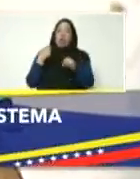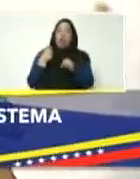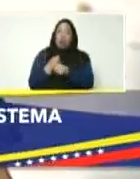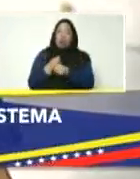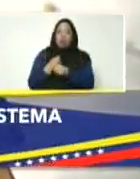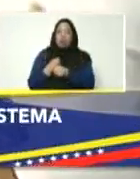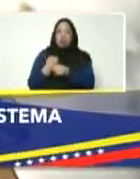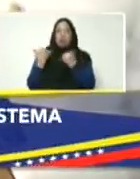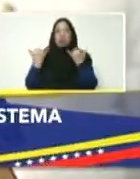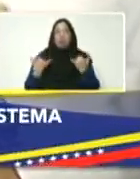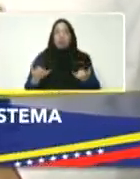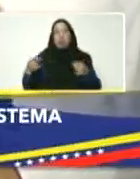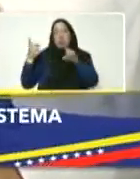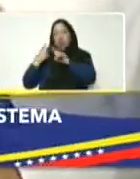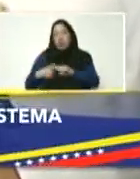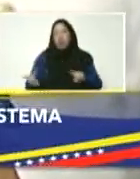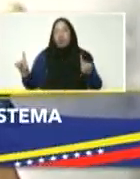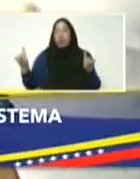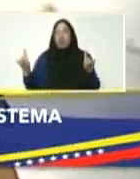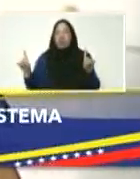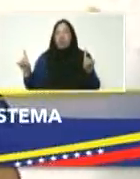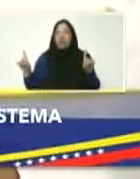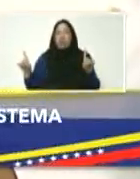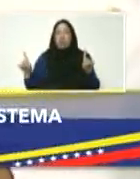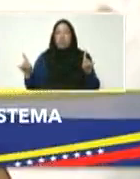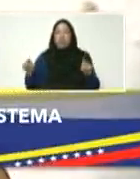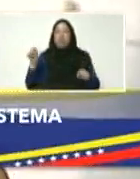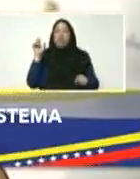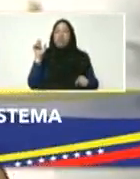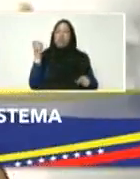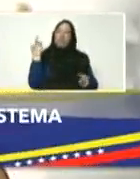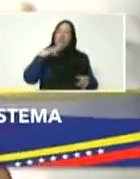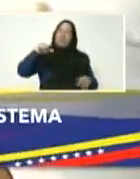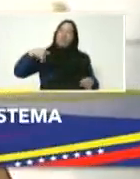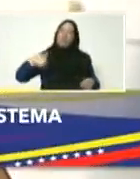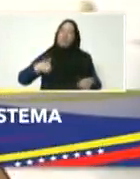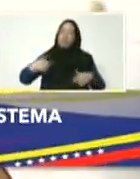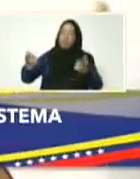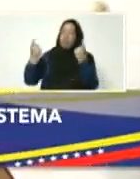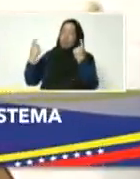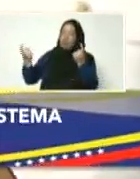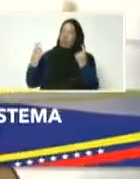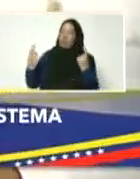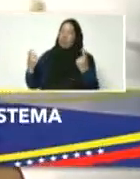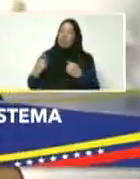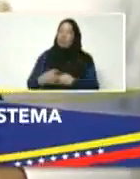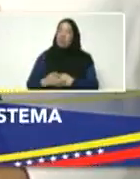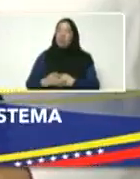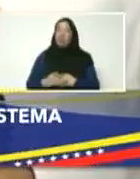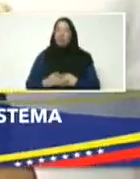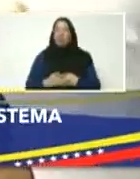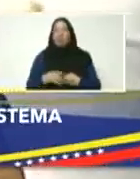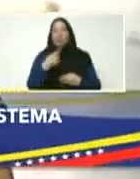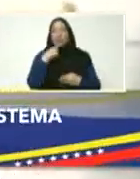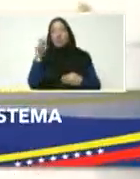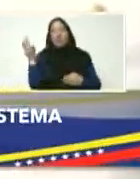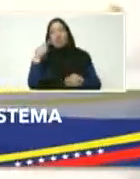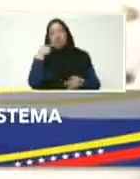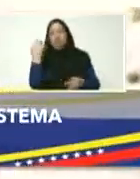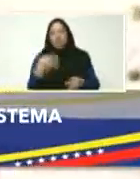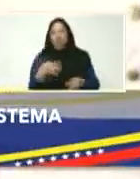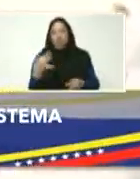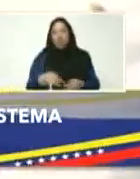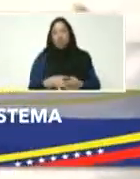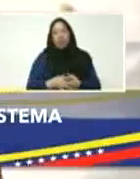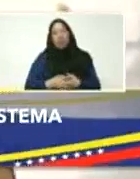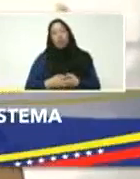y en este momento era diferente. Estamos reencontrándonos para fortalecernos. Y de verdad que